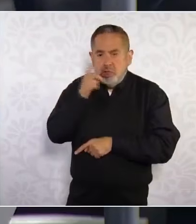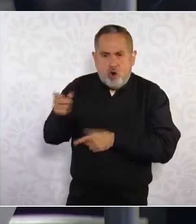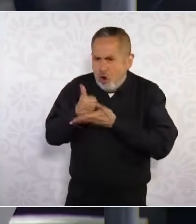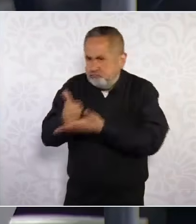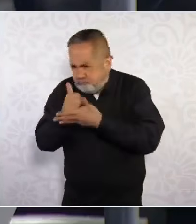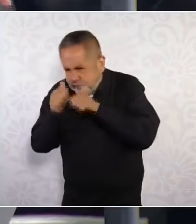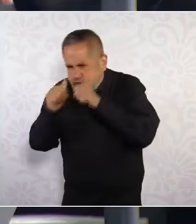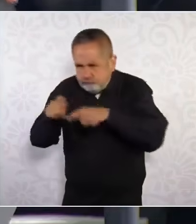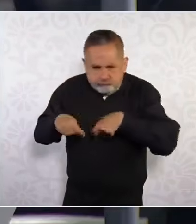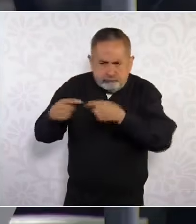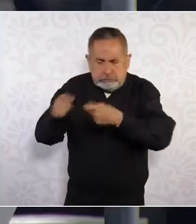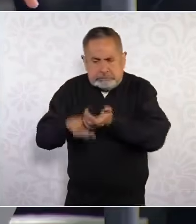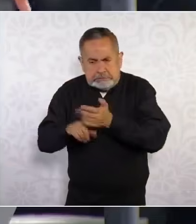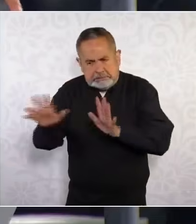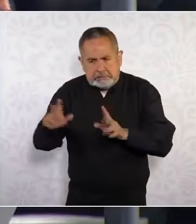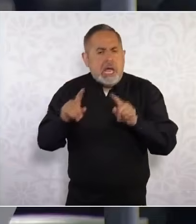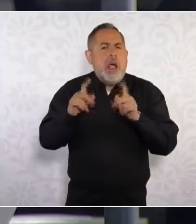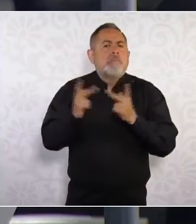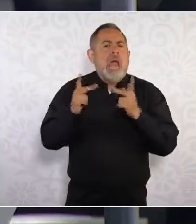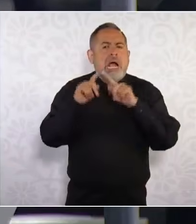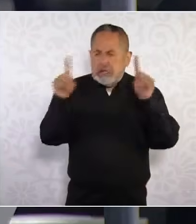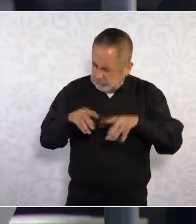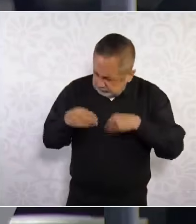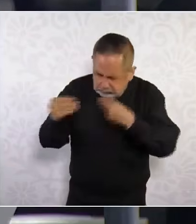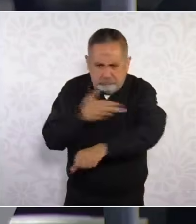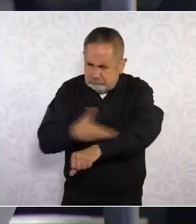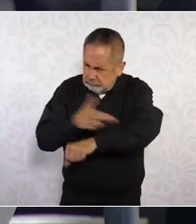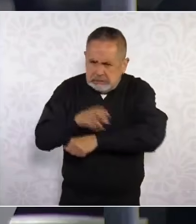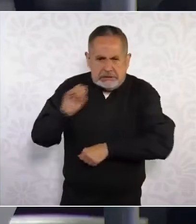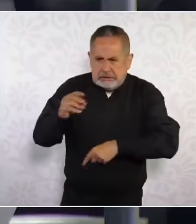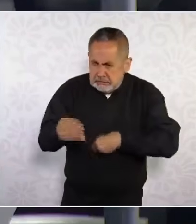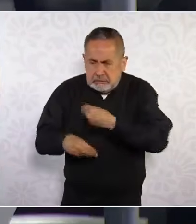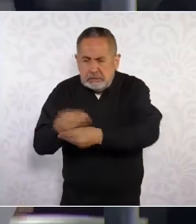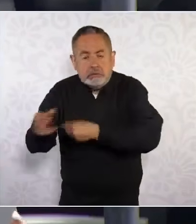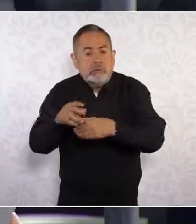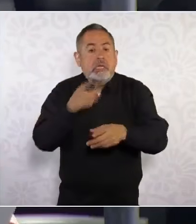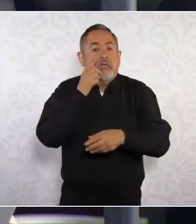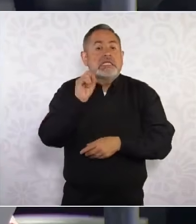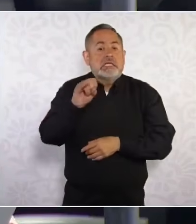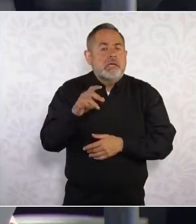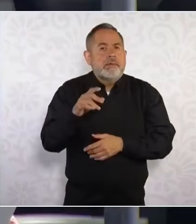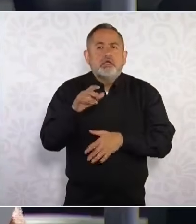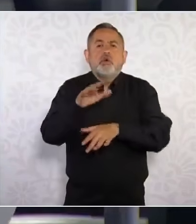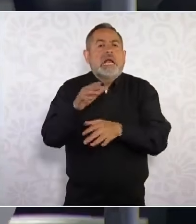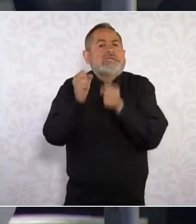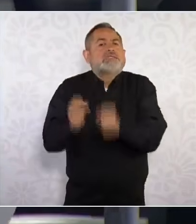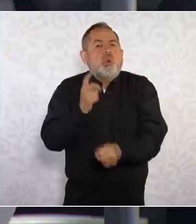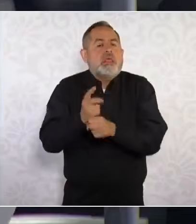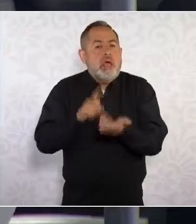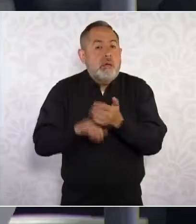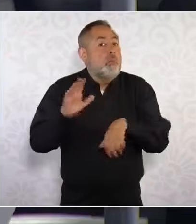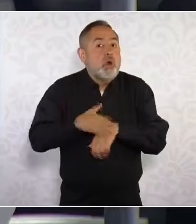social, pues, o el problema, atender este problema social, se hablaba del problema de seguridad, porque muchos